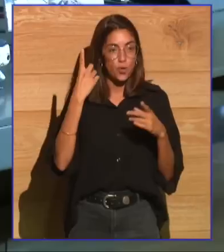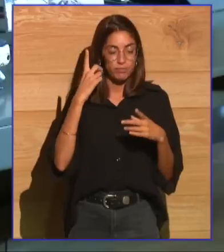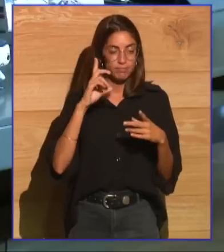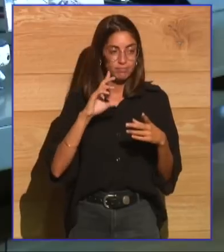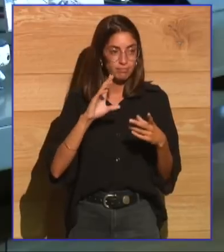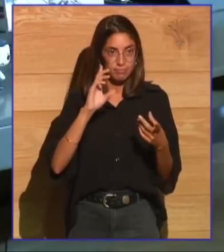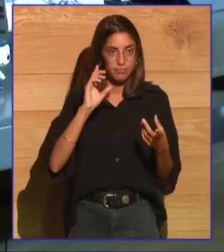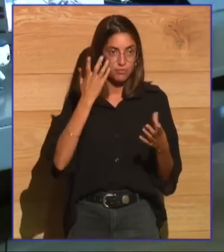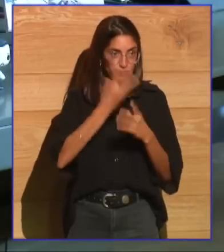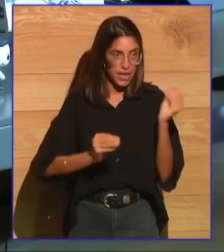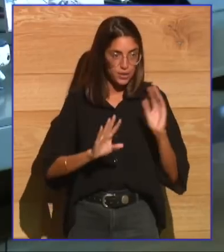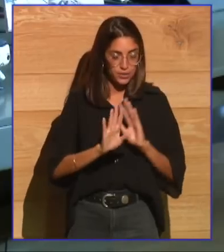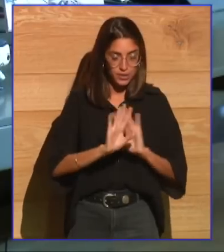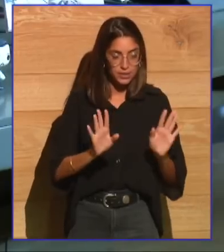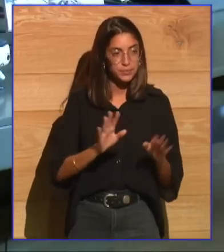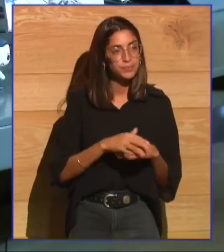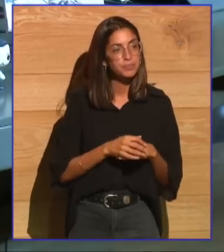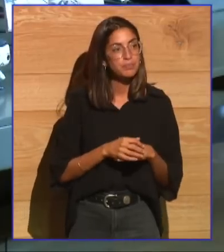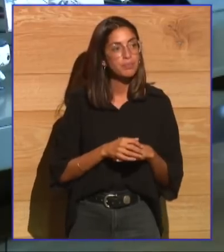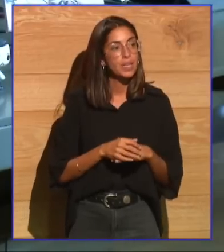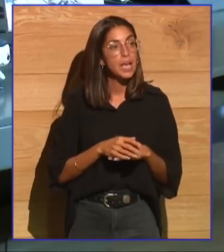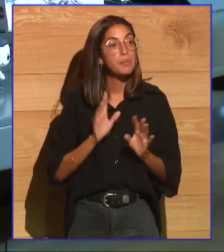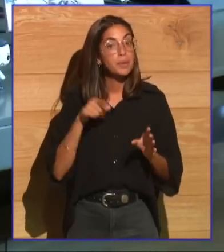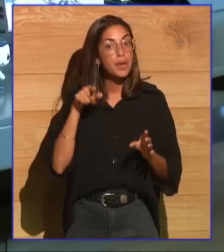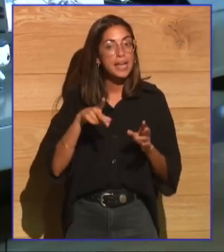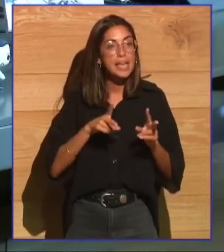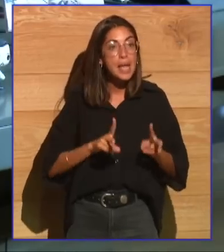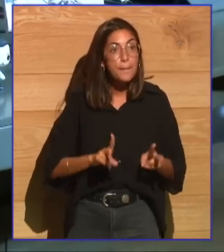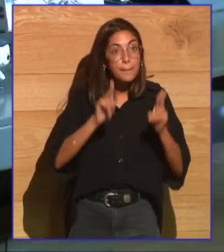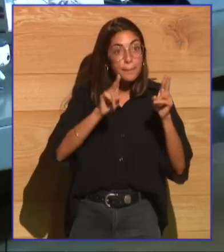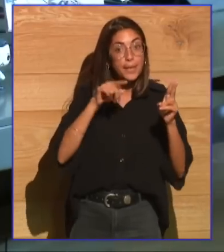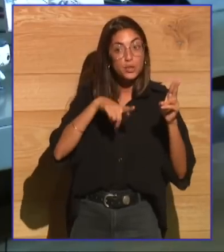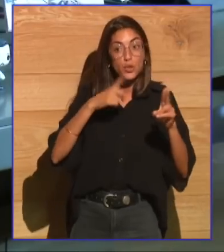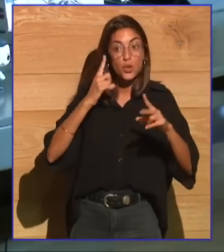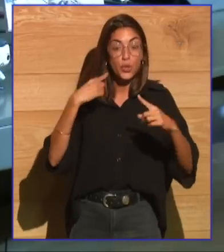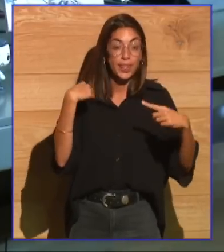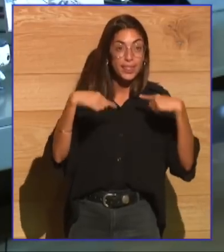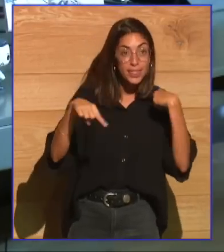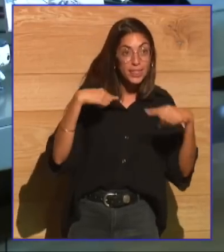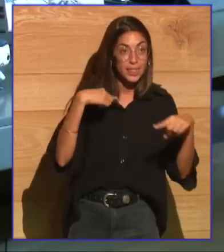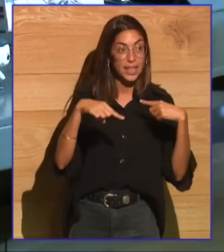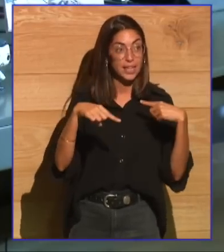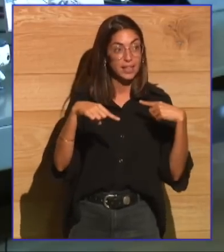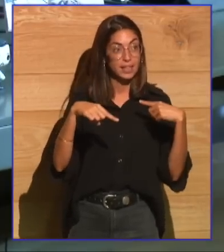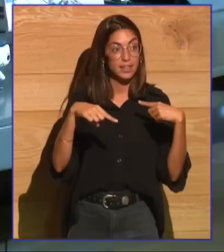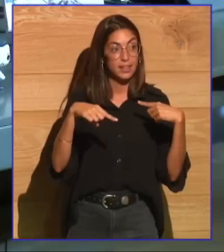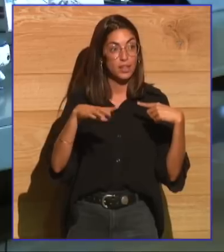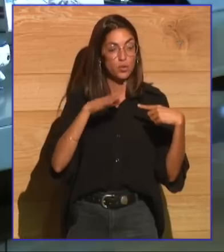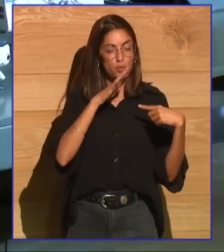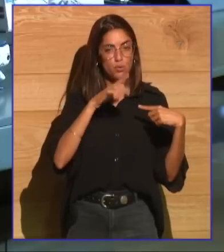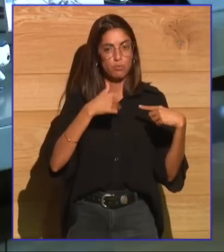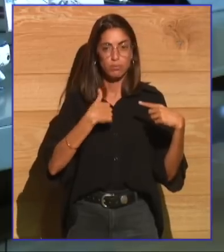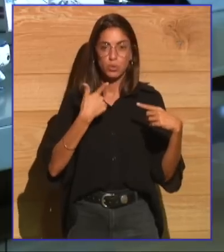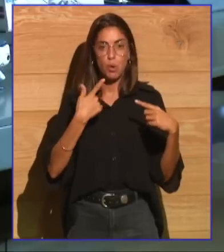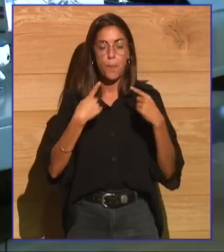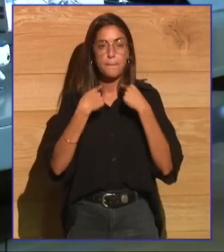file edición en la que dirige un episodio que sabes que he descubierto y a lo mejor por eso estoy a tan perdido con esto que no